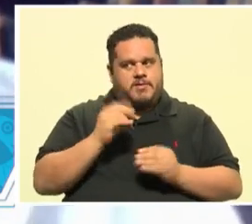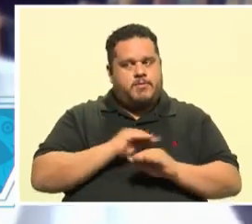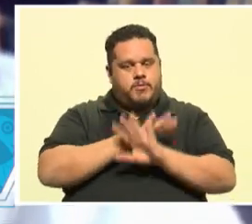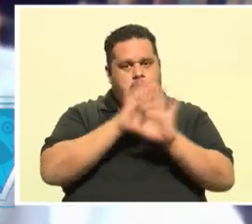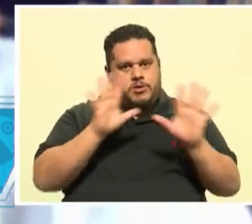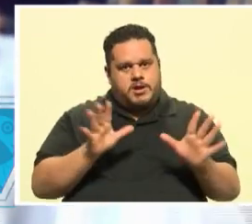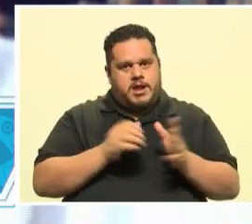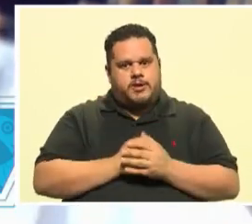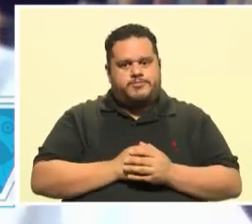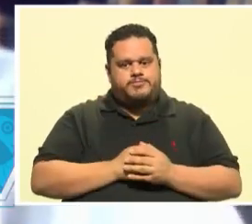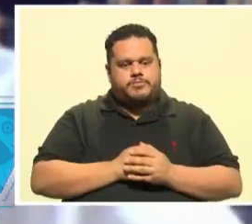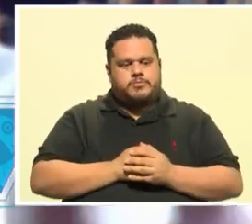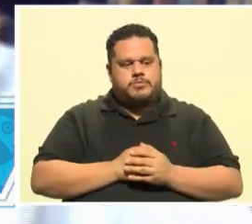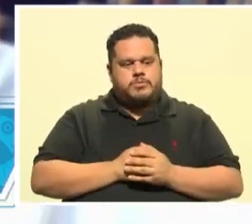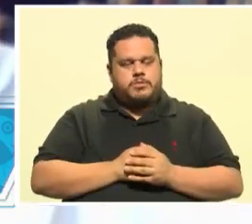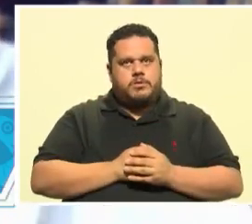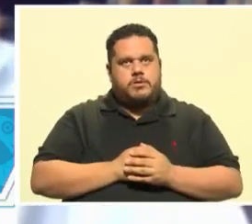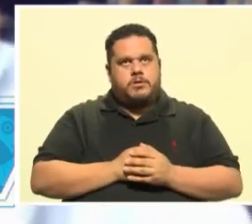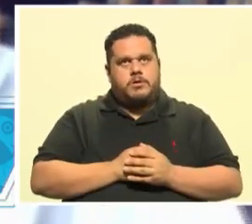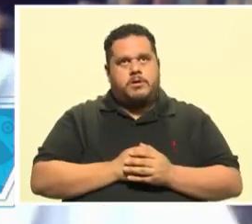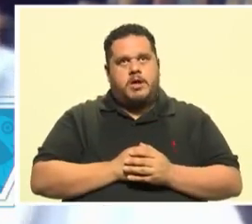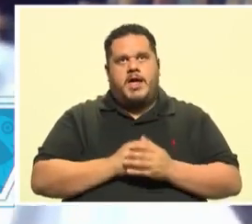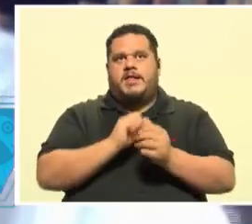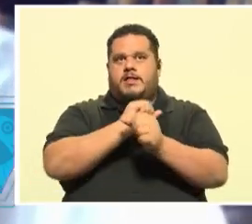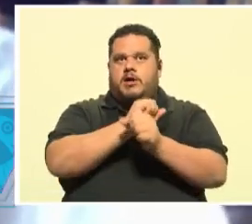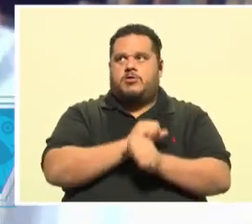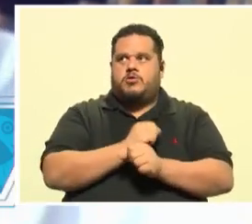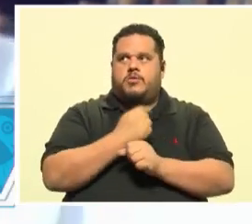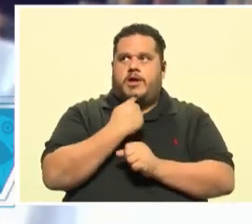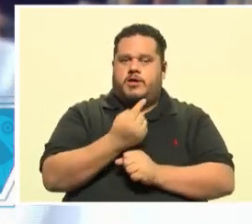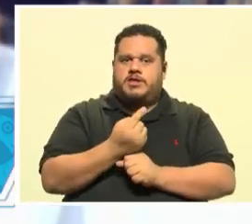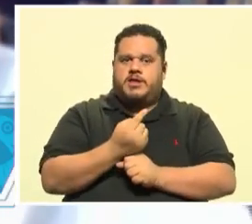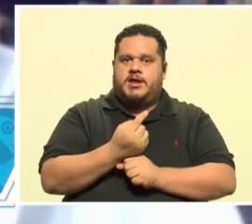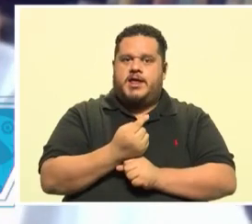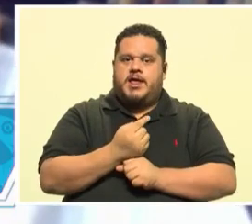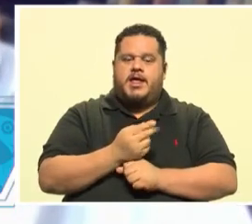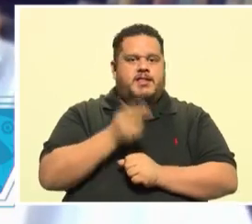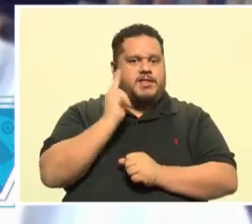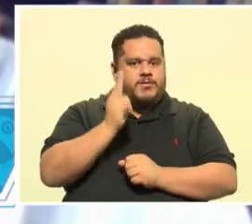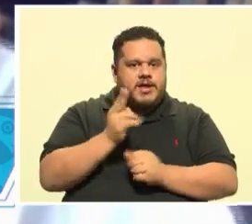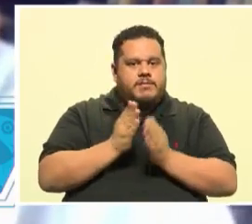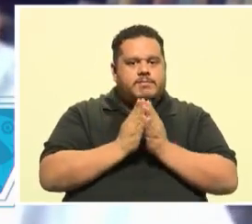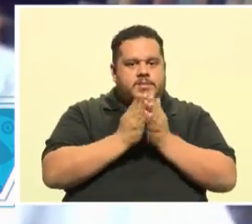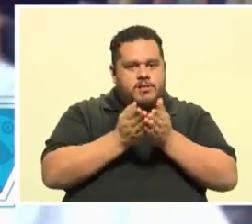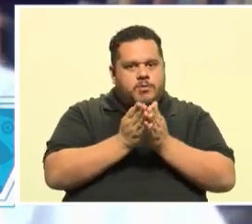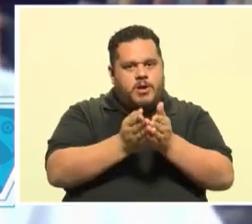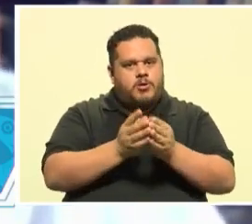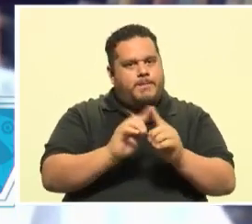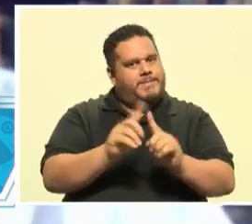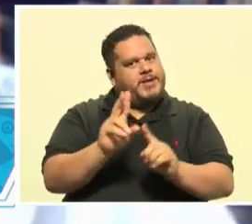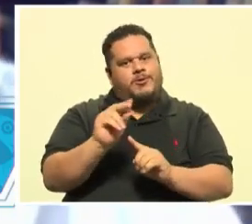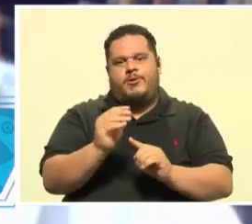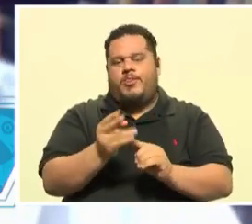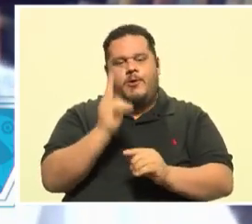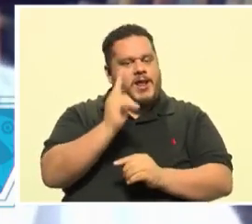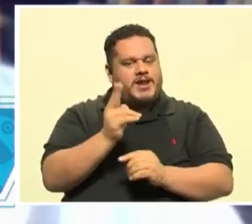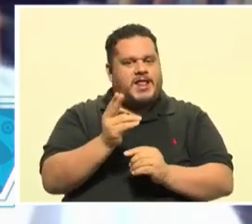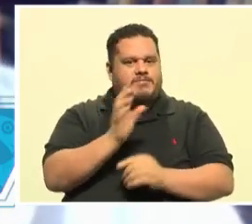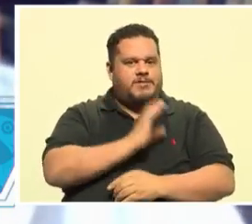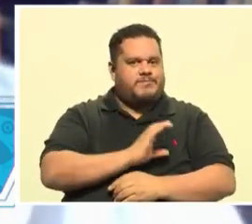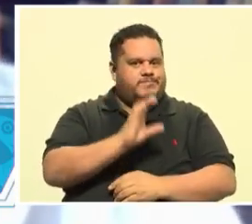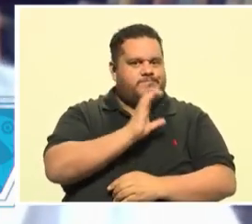emergencia previendo el posible arribo de los casos. Y acá el